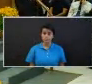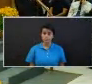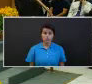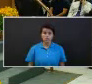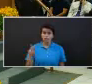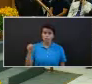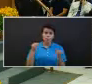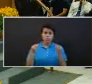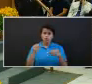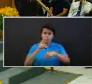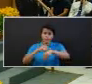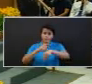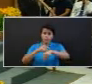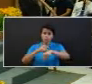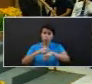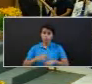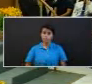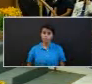No mucho tiempo,